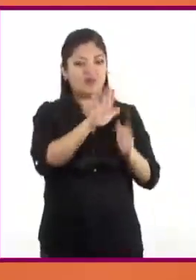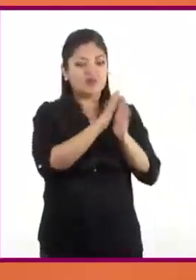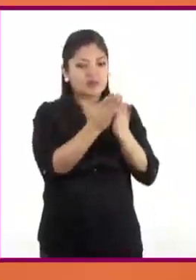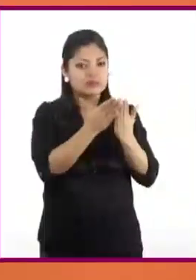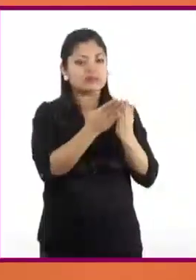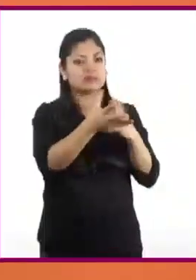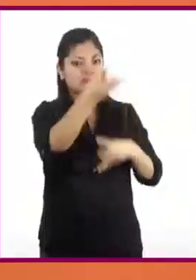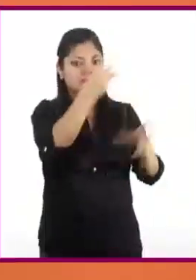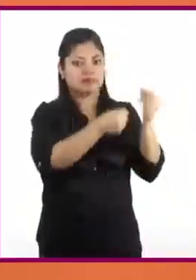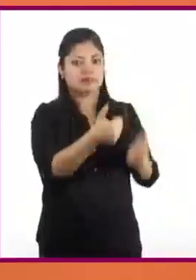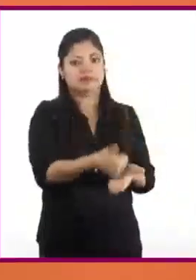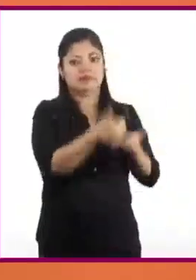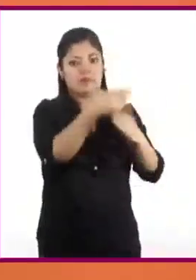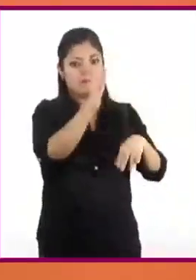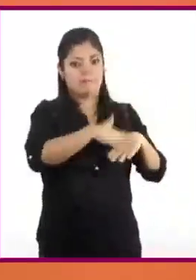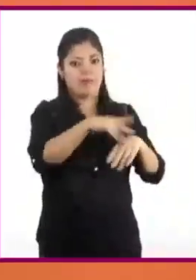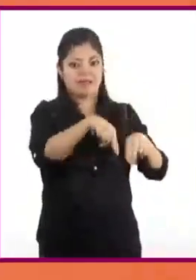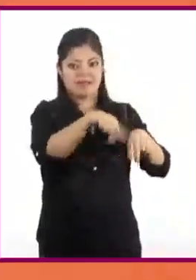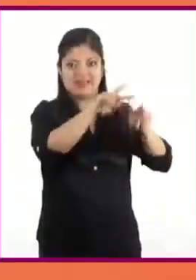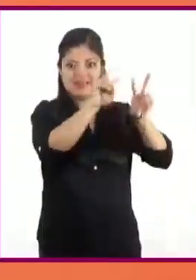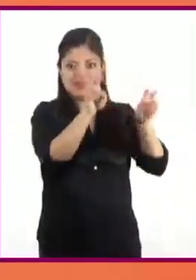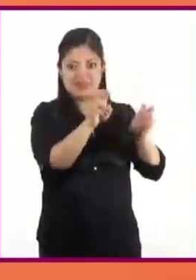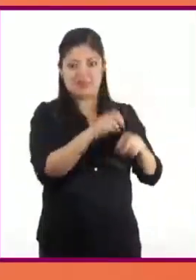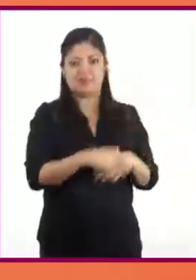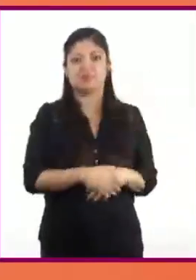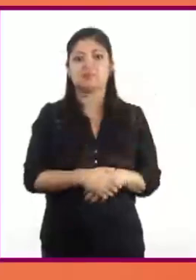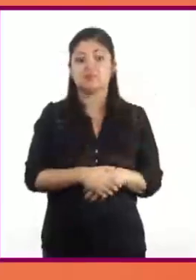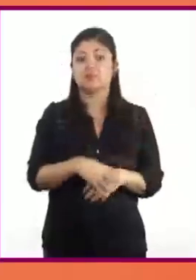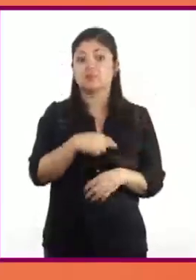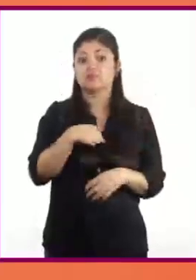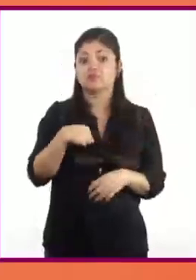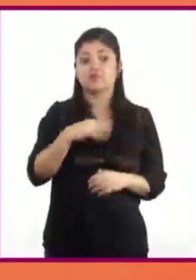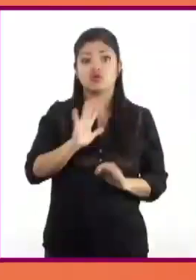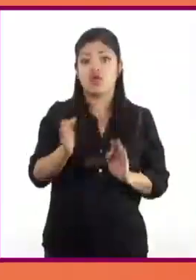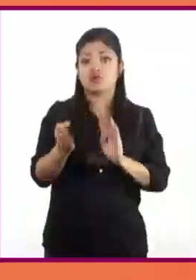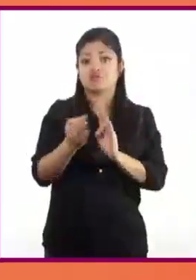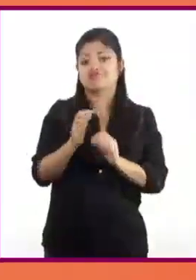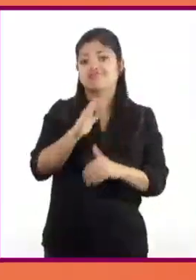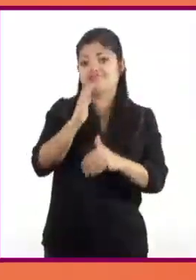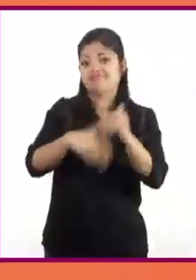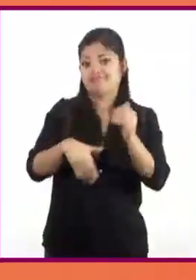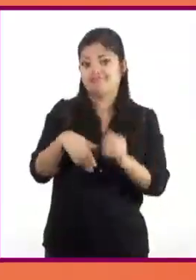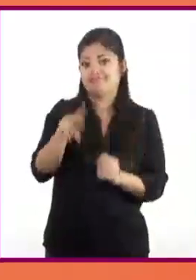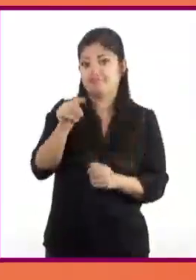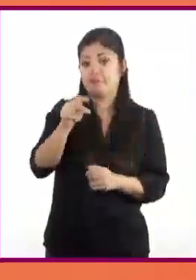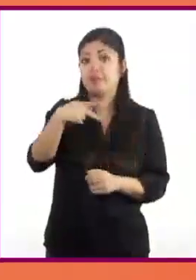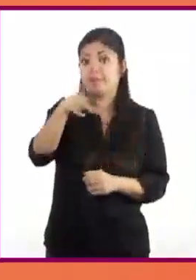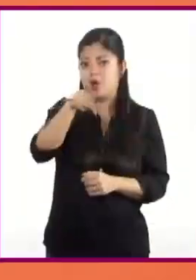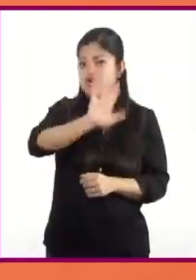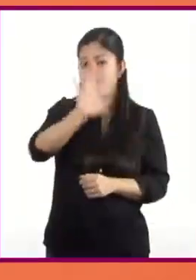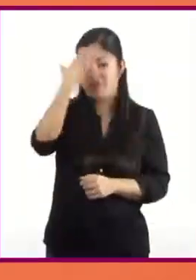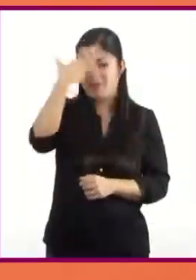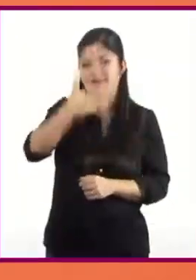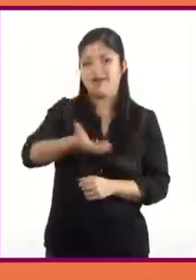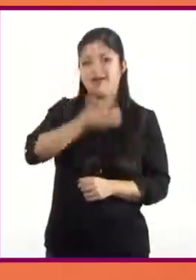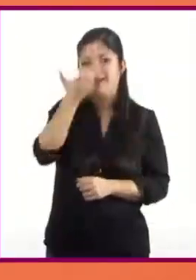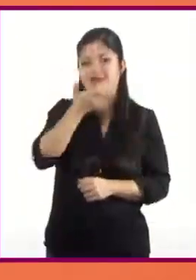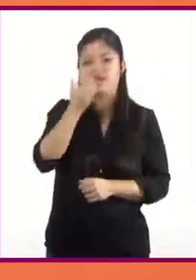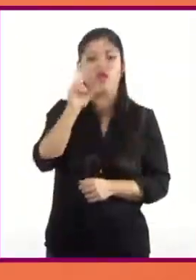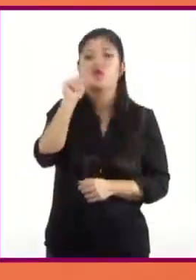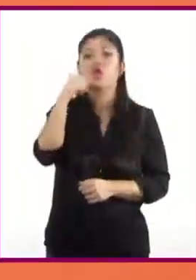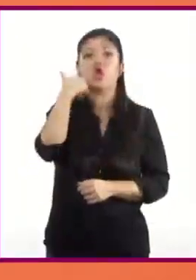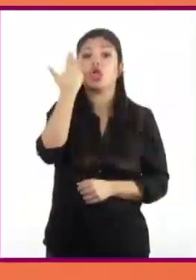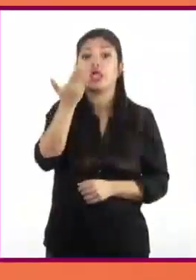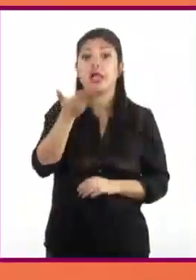sus conocimientos sobre este tema. Estamos a punto de terminar el programa, pero como ya es costumbre, no queremos